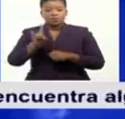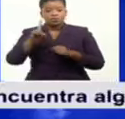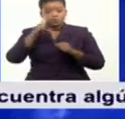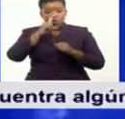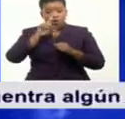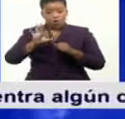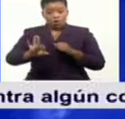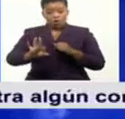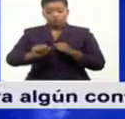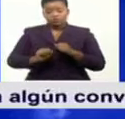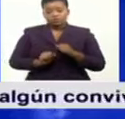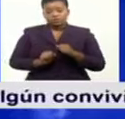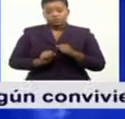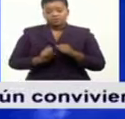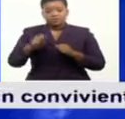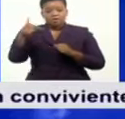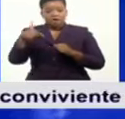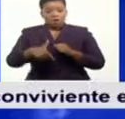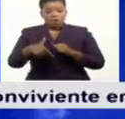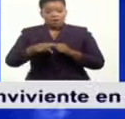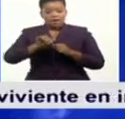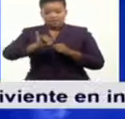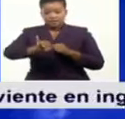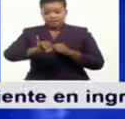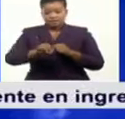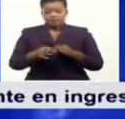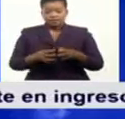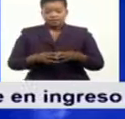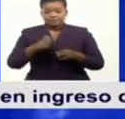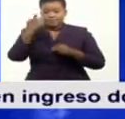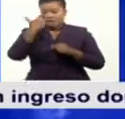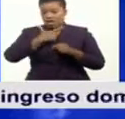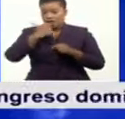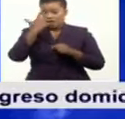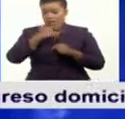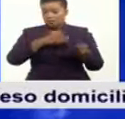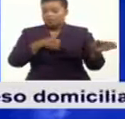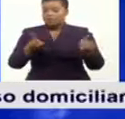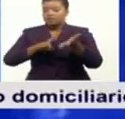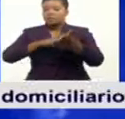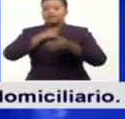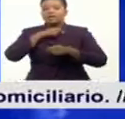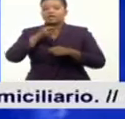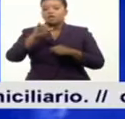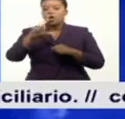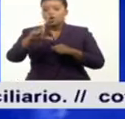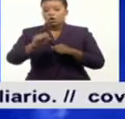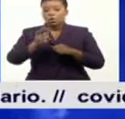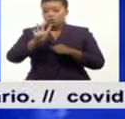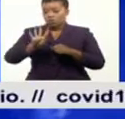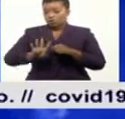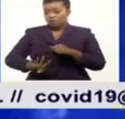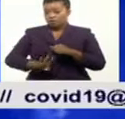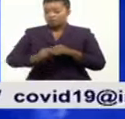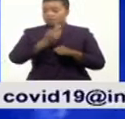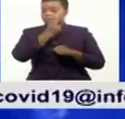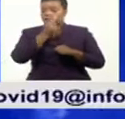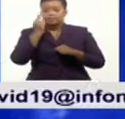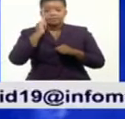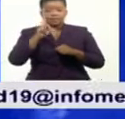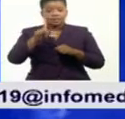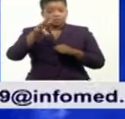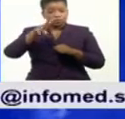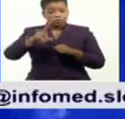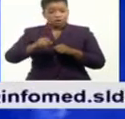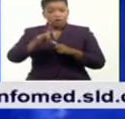8, Jagüey Grande 6, Los Arabos y Perico 4, Martí, Limonar y Colón 3